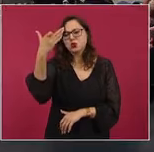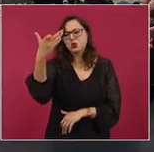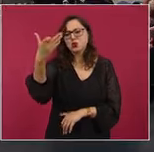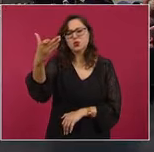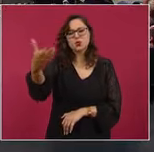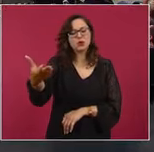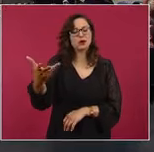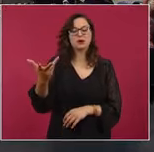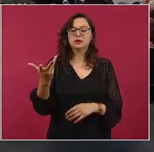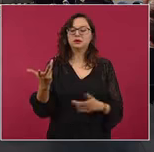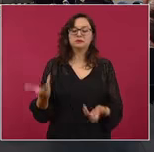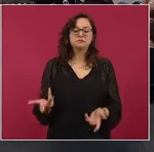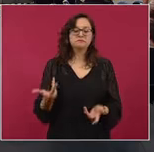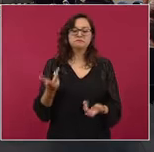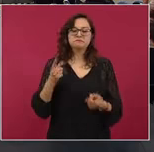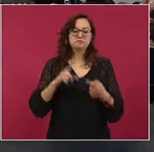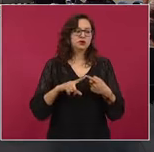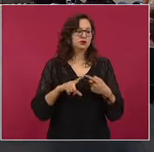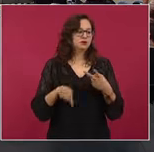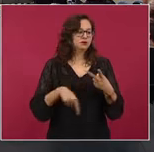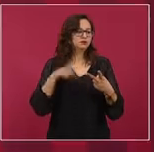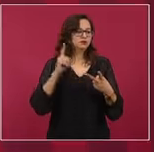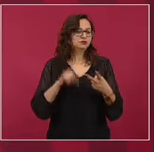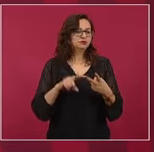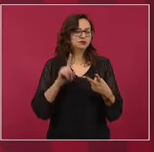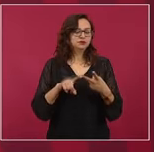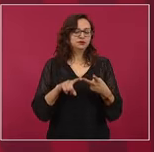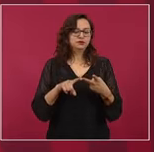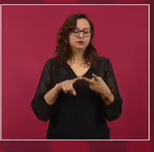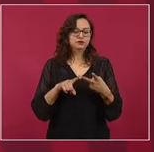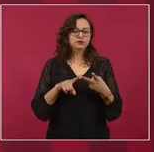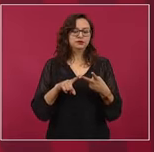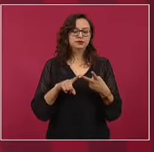y si se trata de